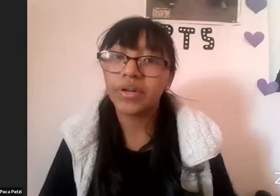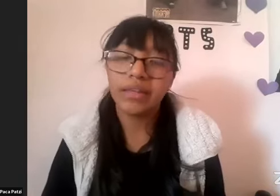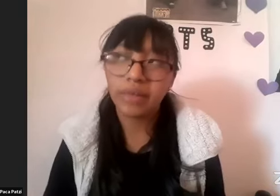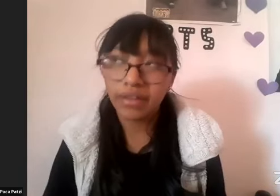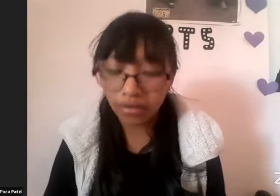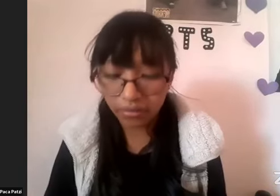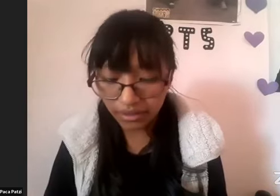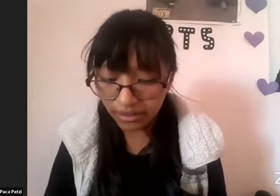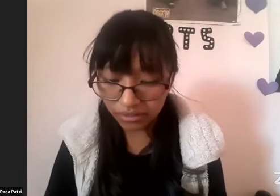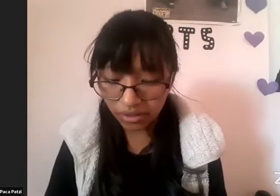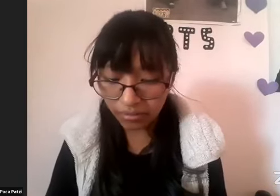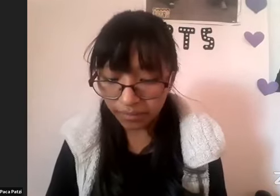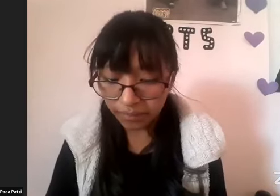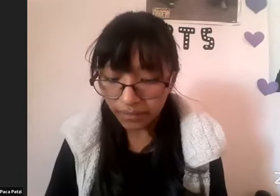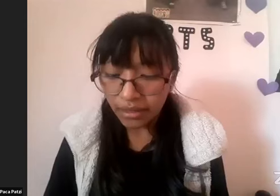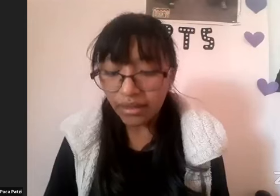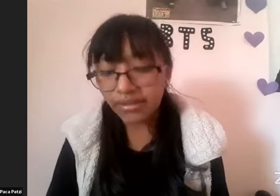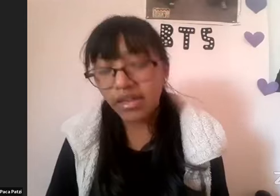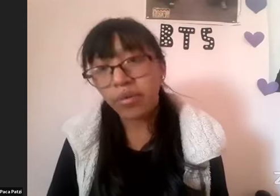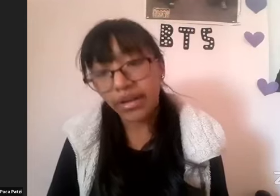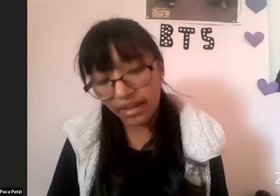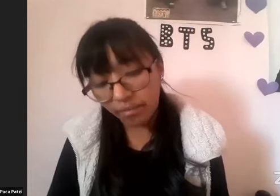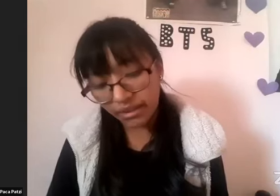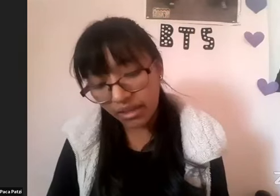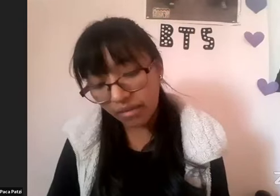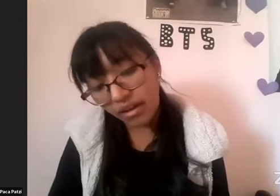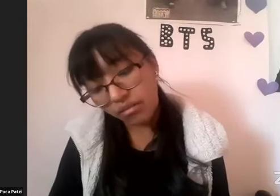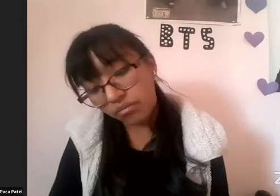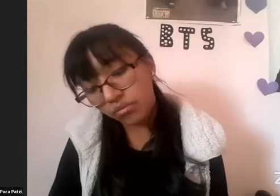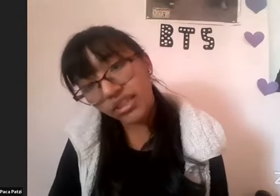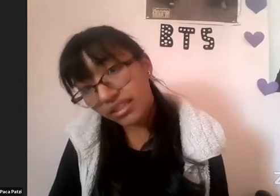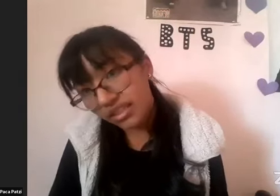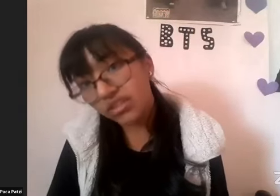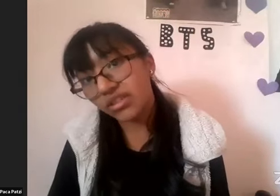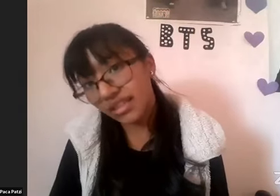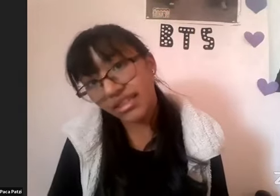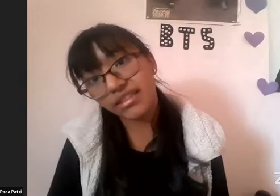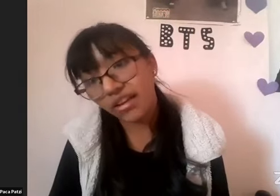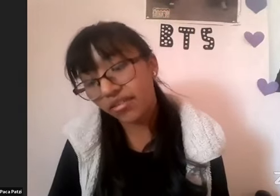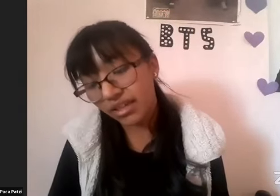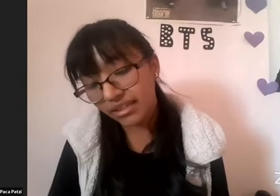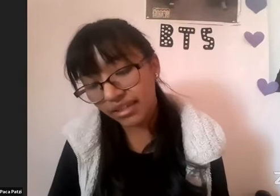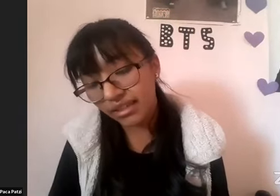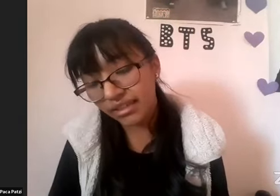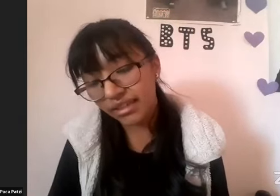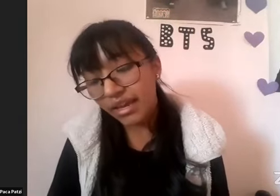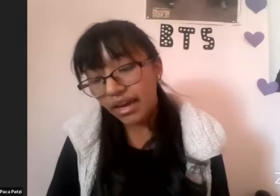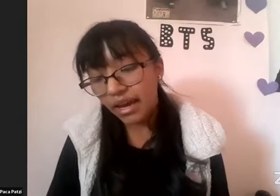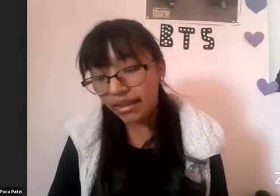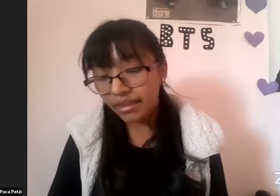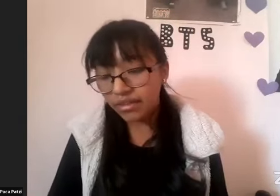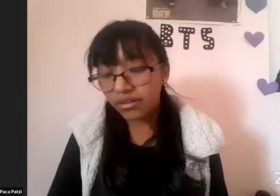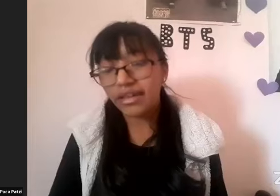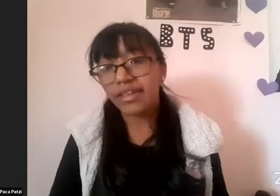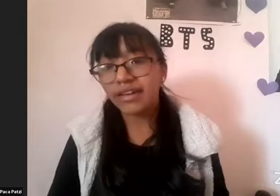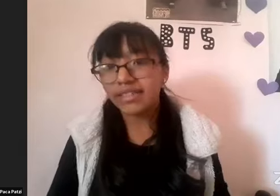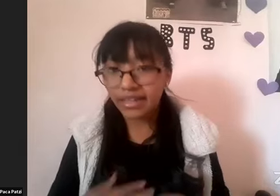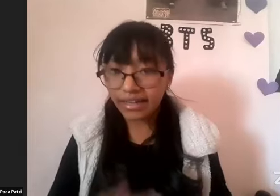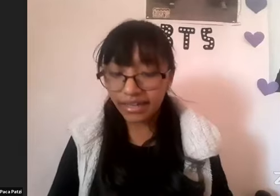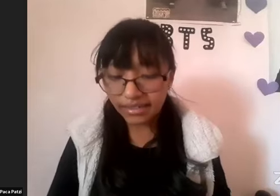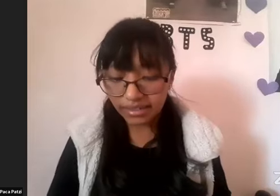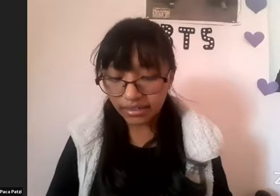por el tema del provech 19 en esta época de la pandemia muchos niños niñas y adolescentes han tenido que